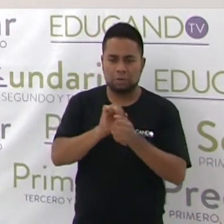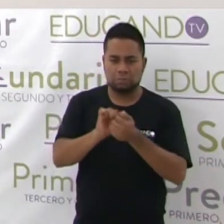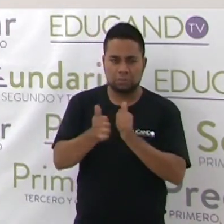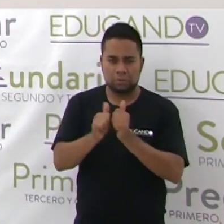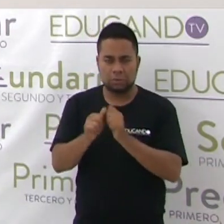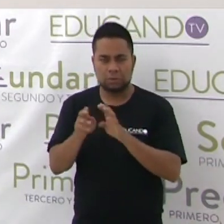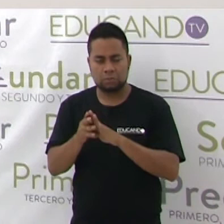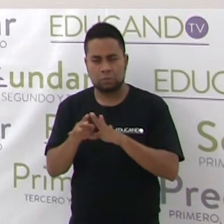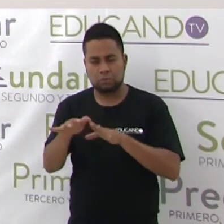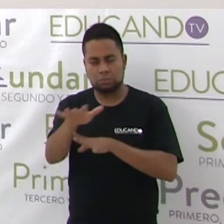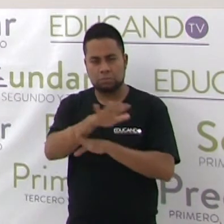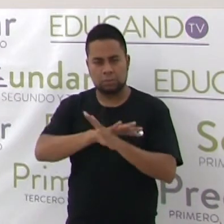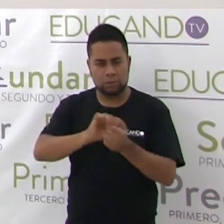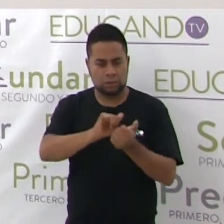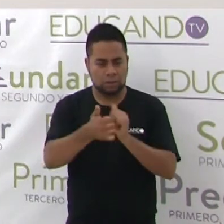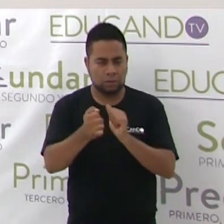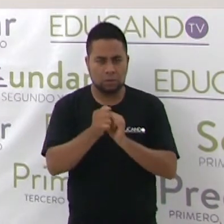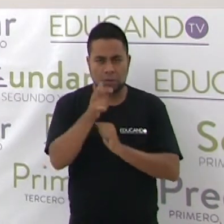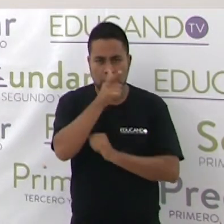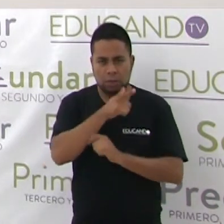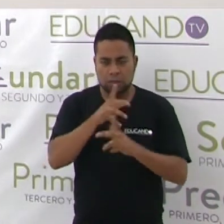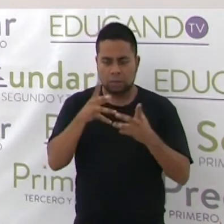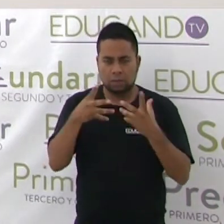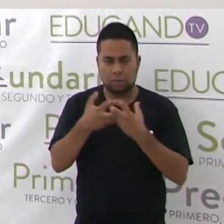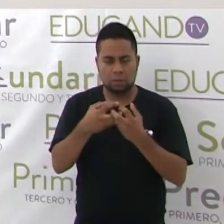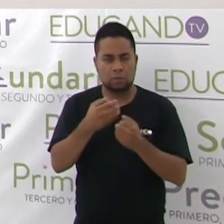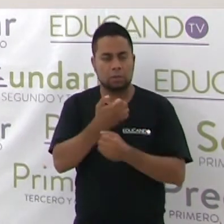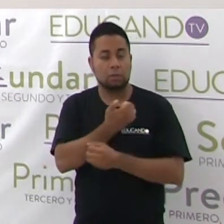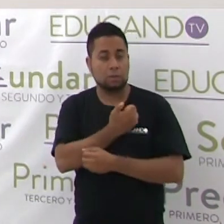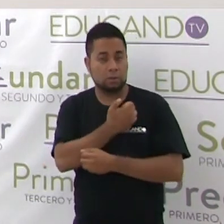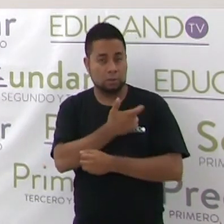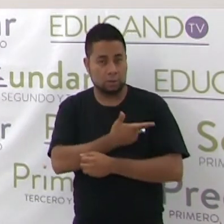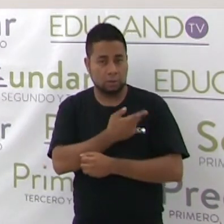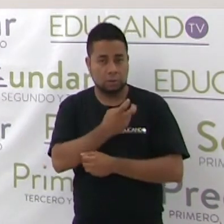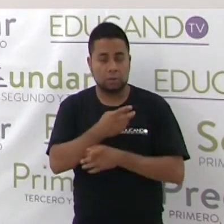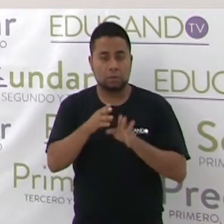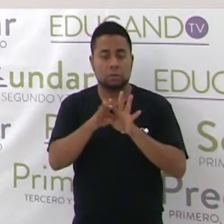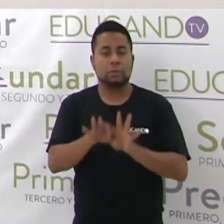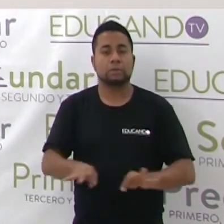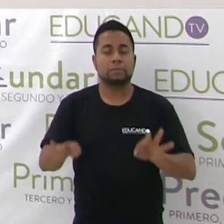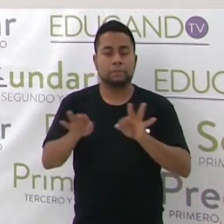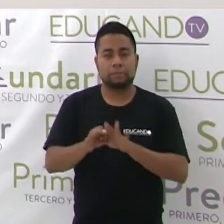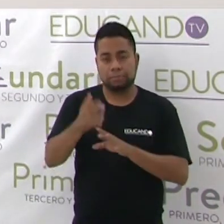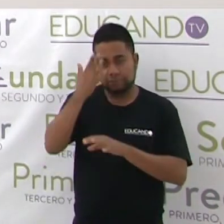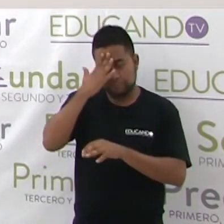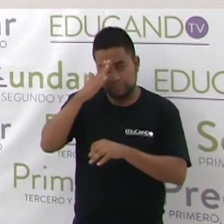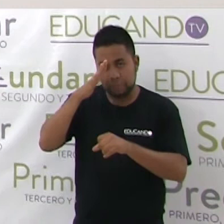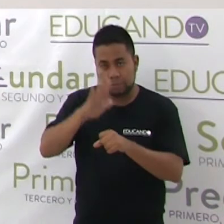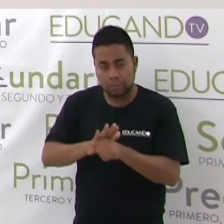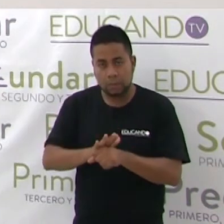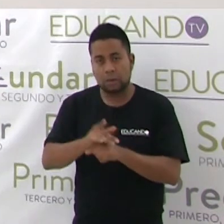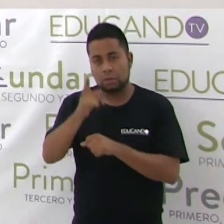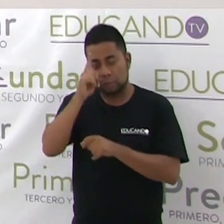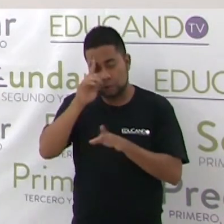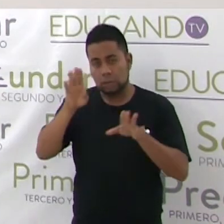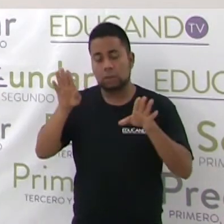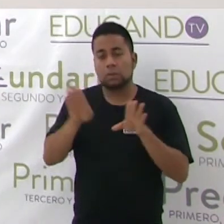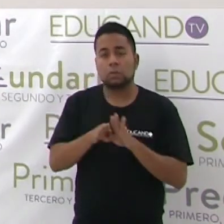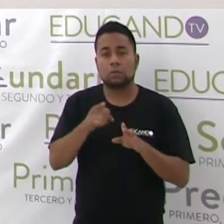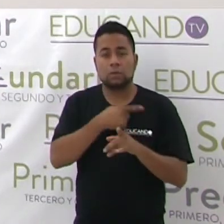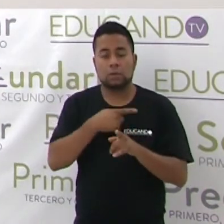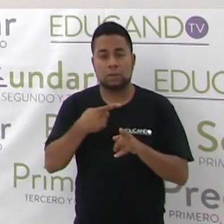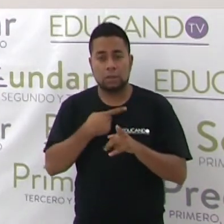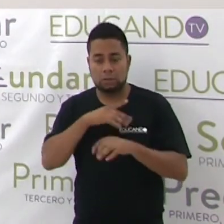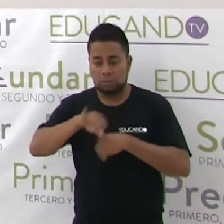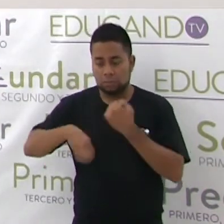van contextualizando con el idioma español, que es la importancia que nosotros queremos ver en cuanto a cómo va